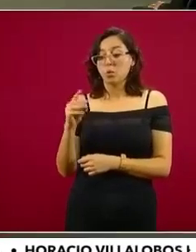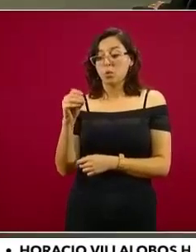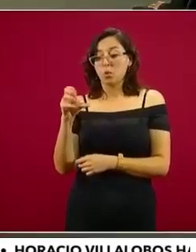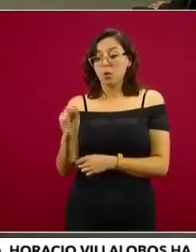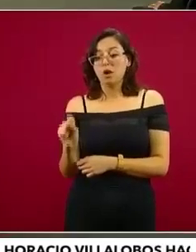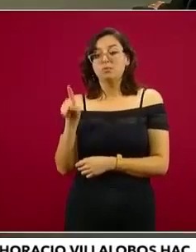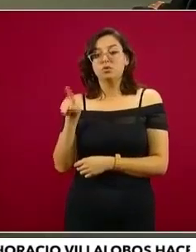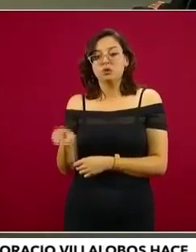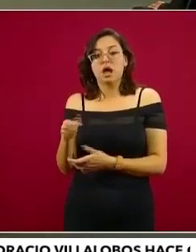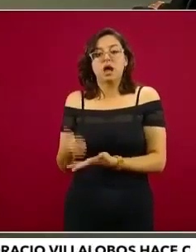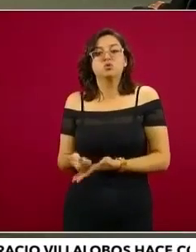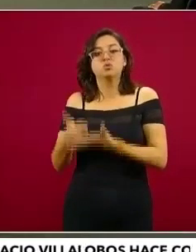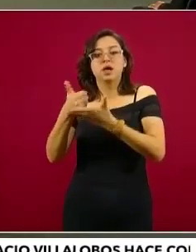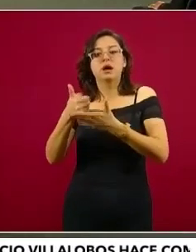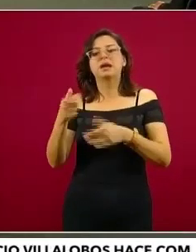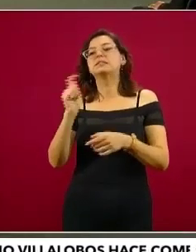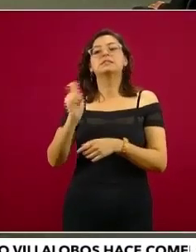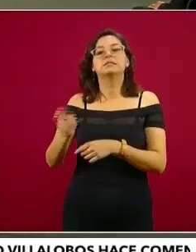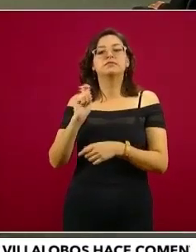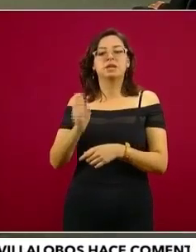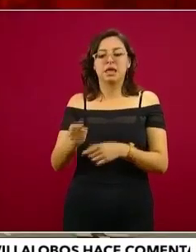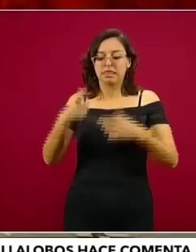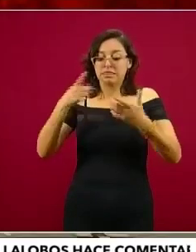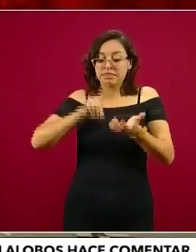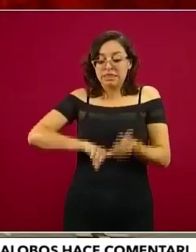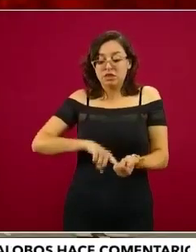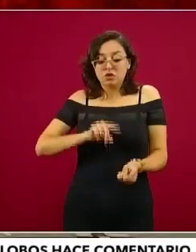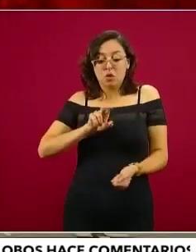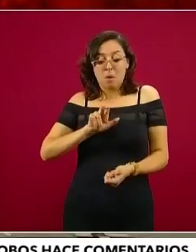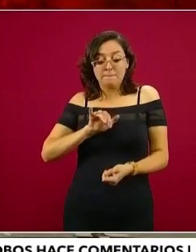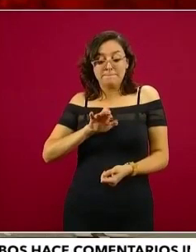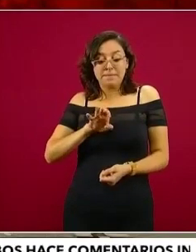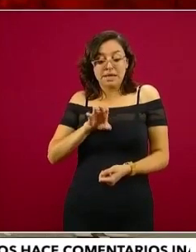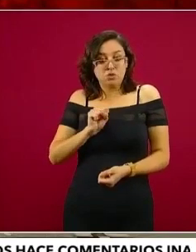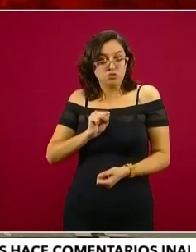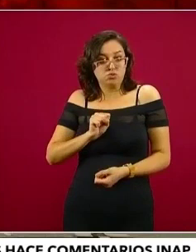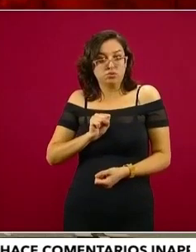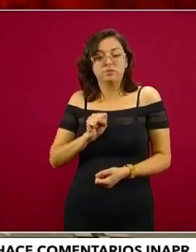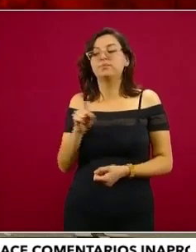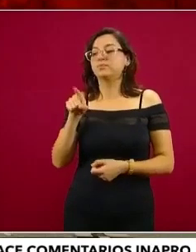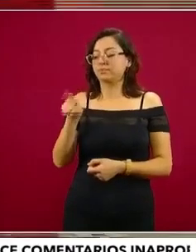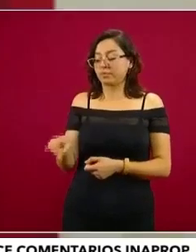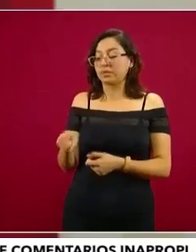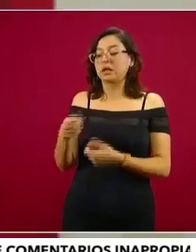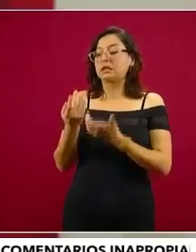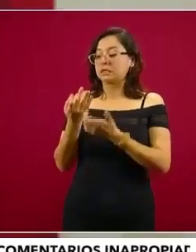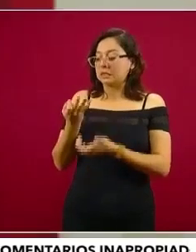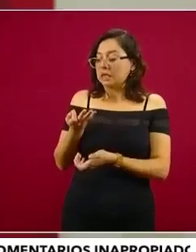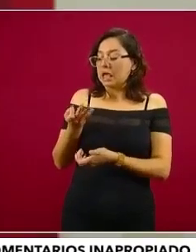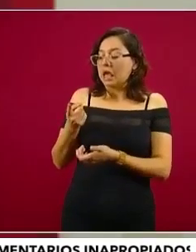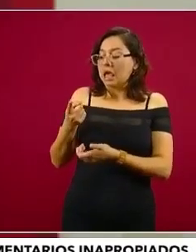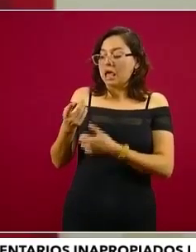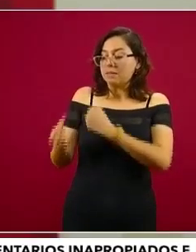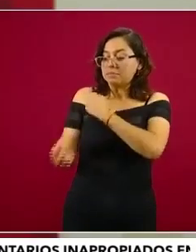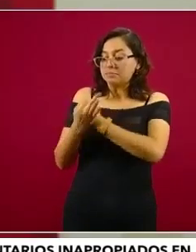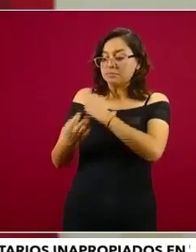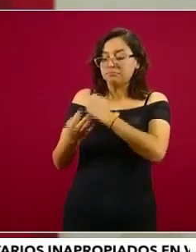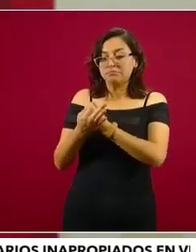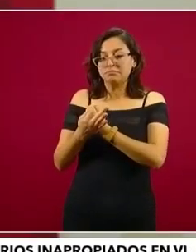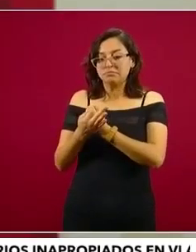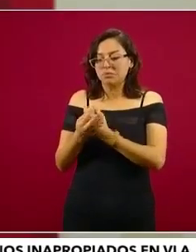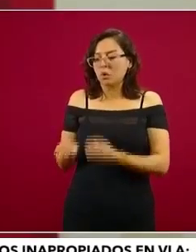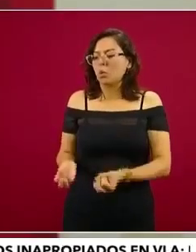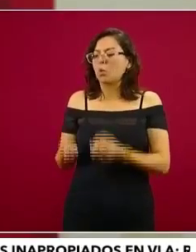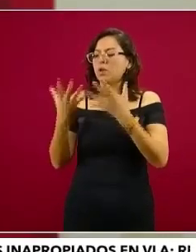inmune o son parte de la respuesta inmune, la respuesta de defensas del organismo humano ante la infección. ¿Cuál es